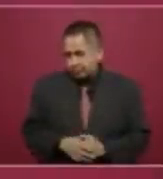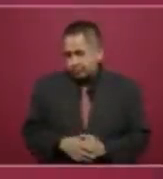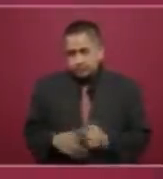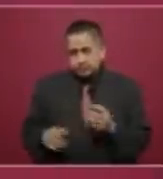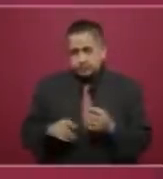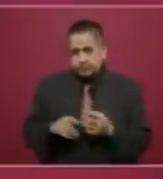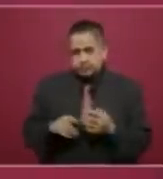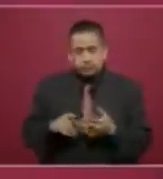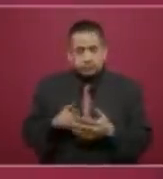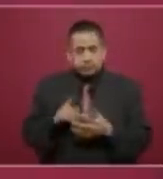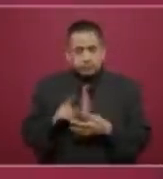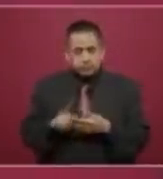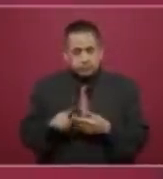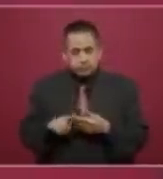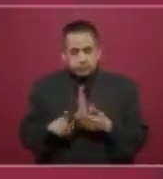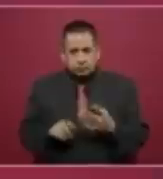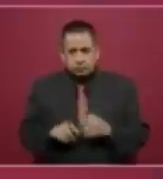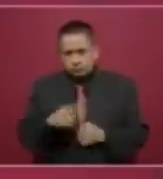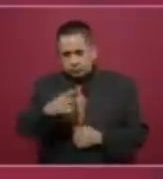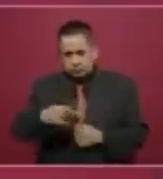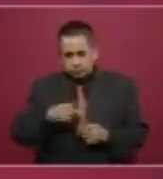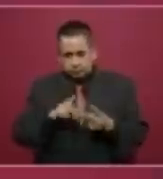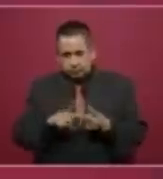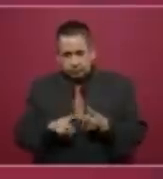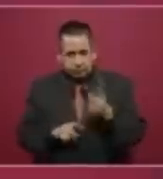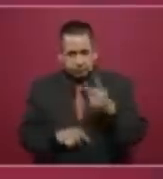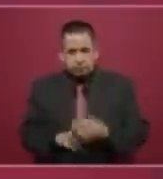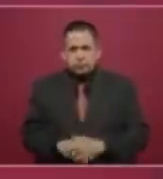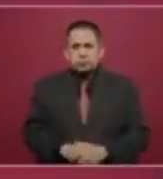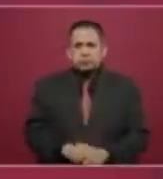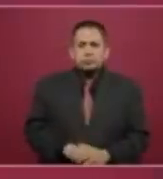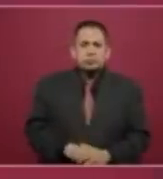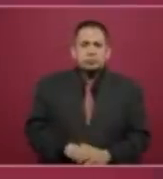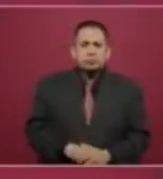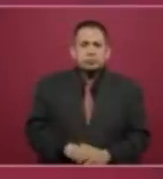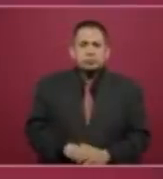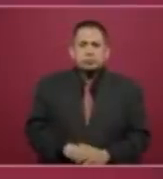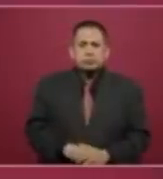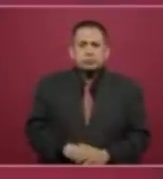Segundo, a tu pregunta,